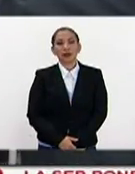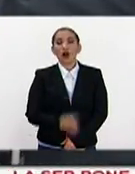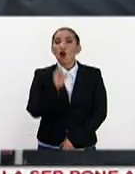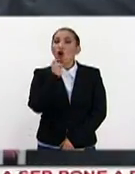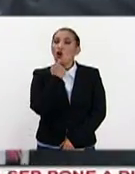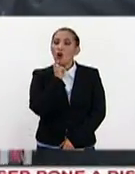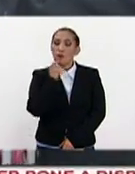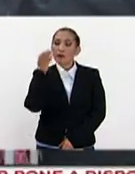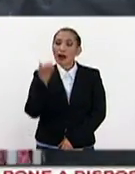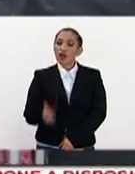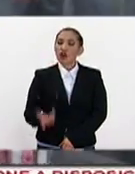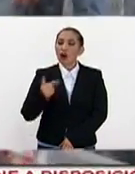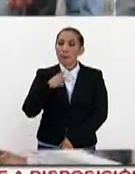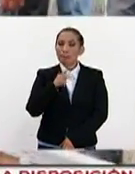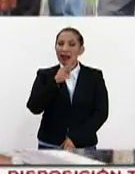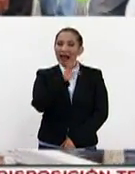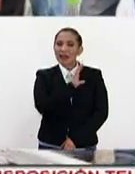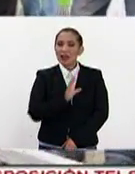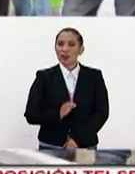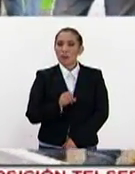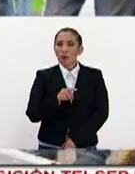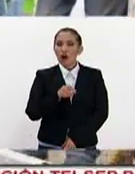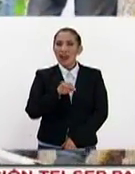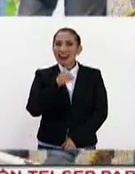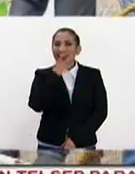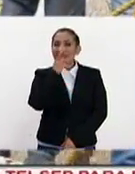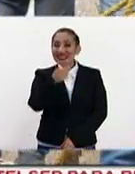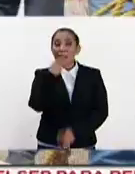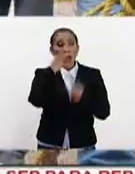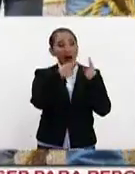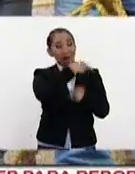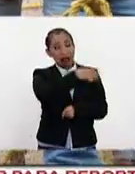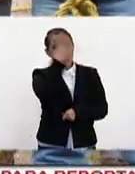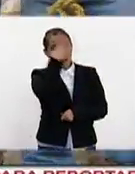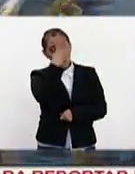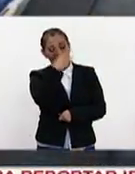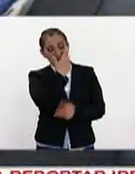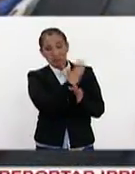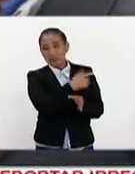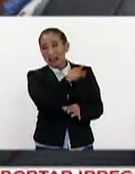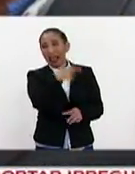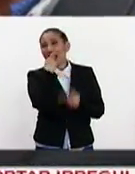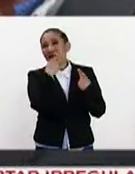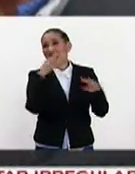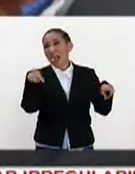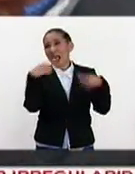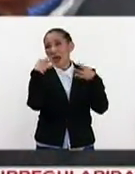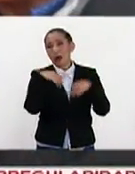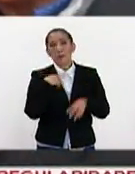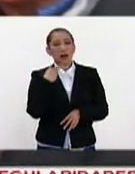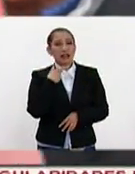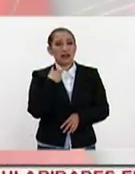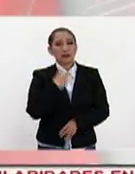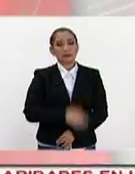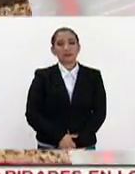Andrés Manuel López Obrador, precandidato de Morena, aseguró que las declaraciones de Donald Trump son solo propaganda política.